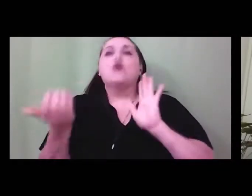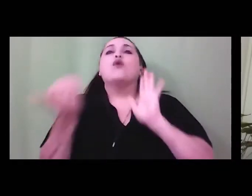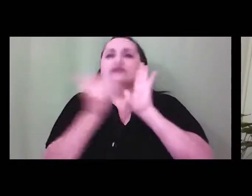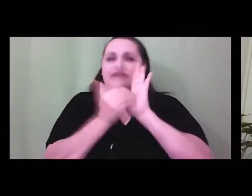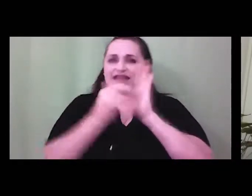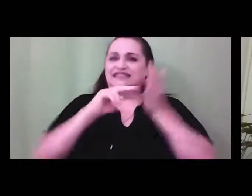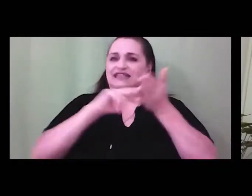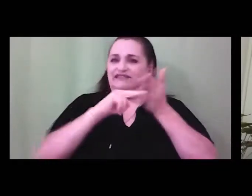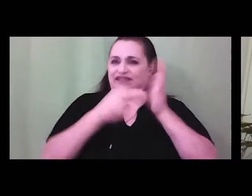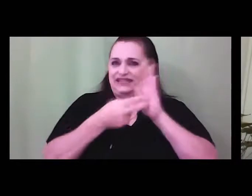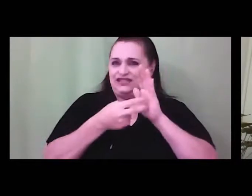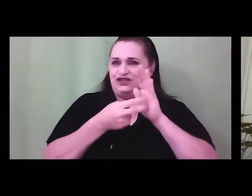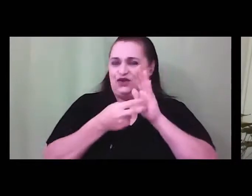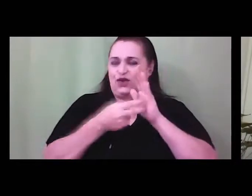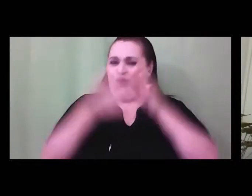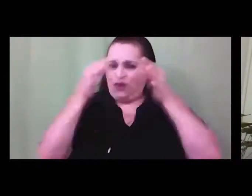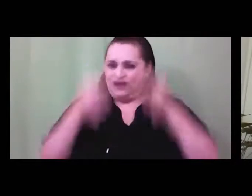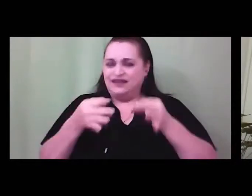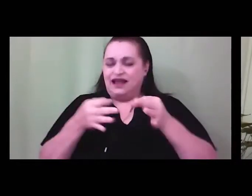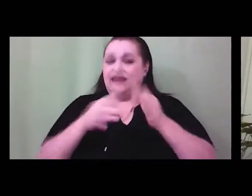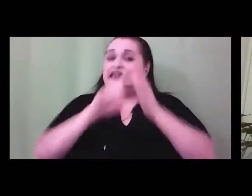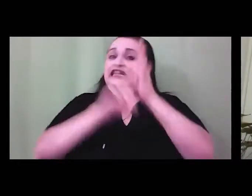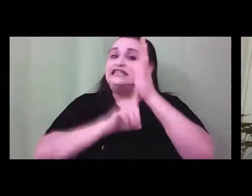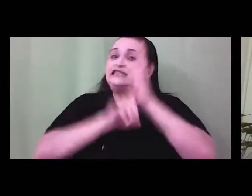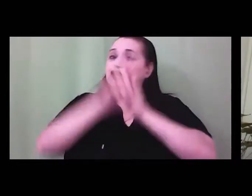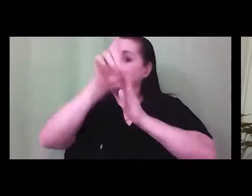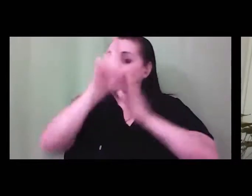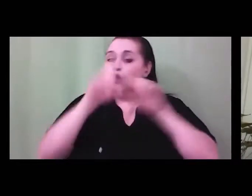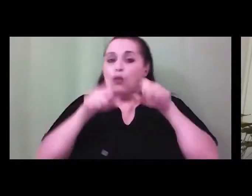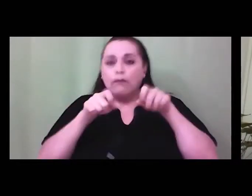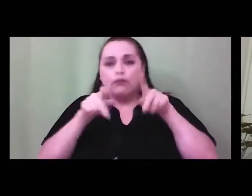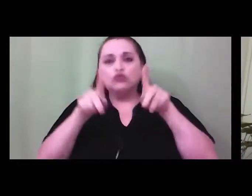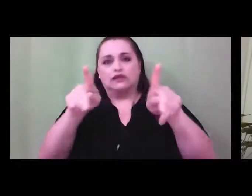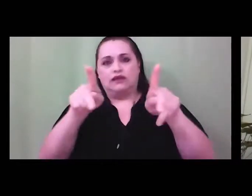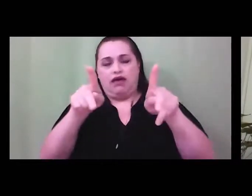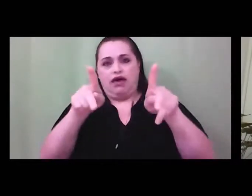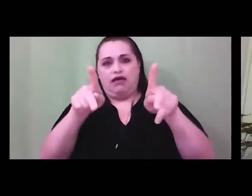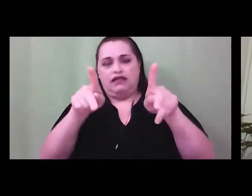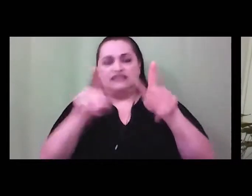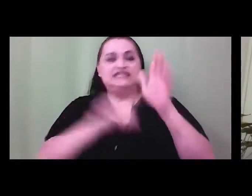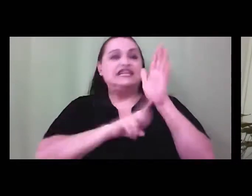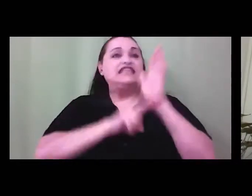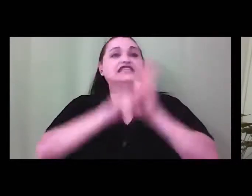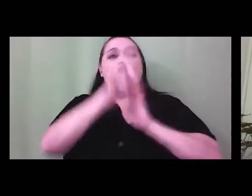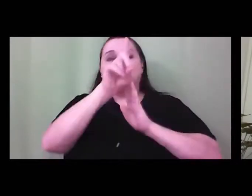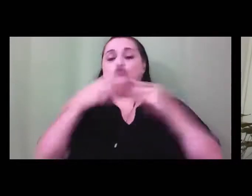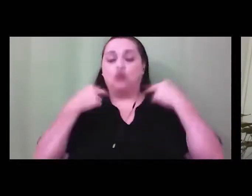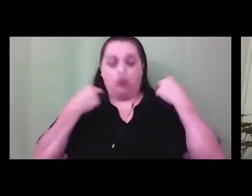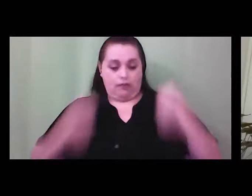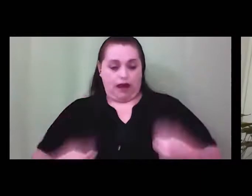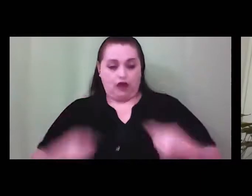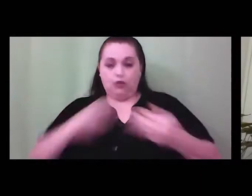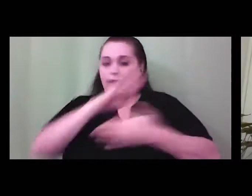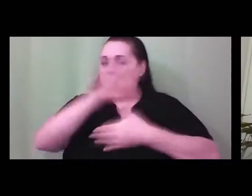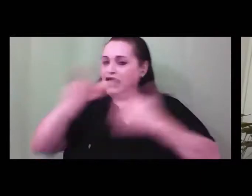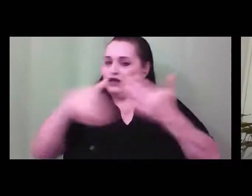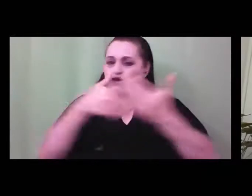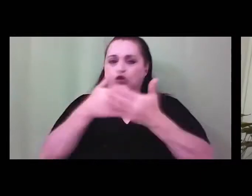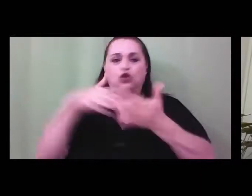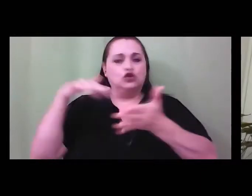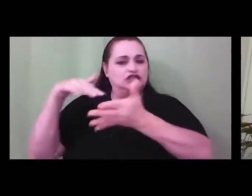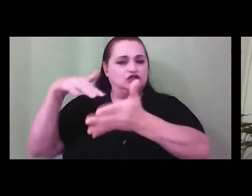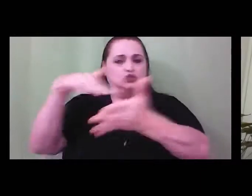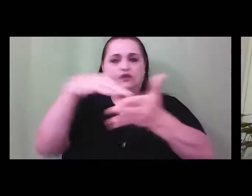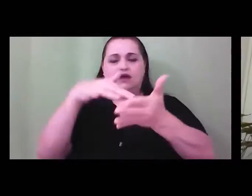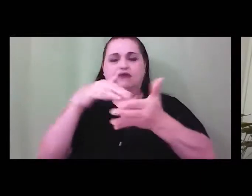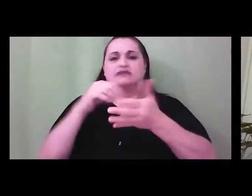definición original, es desarrollar oportunidades de desarrollo humano para todo el estudiantado. Y